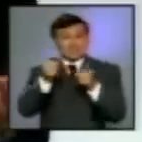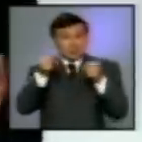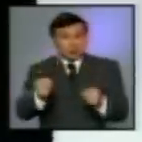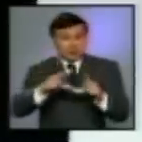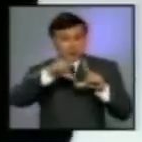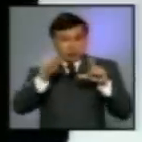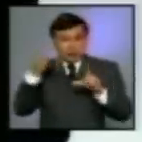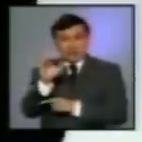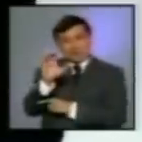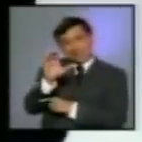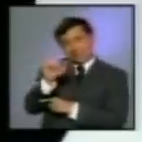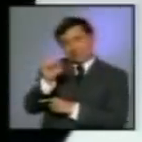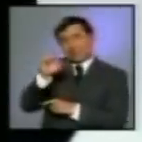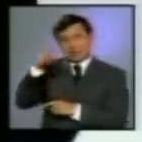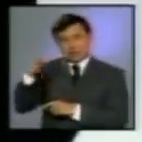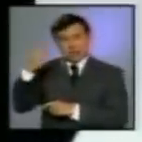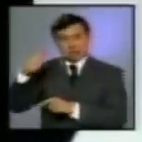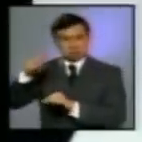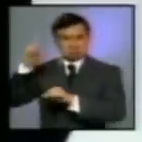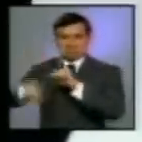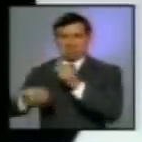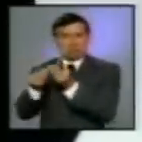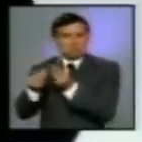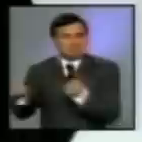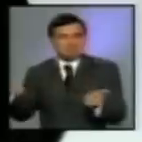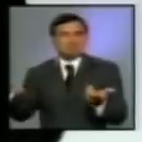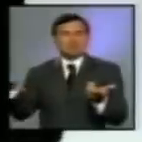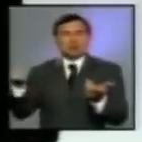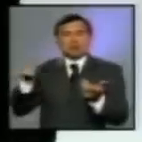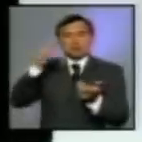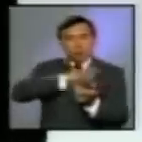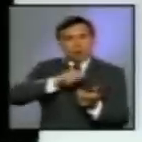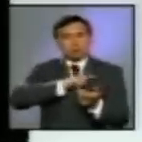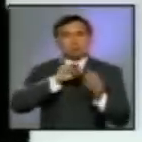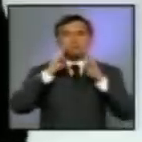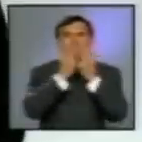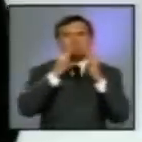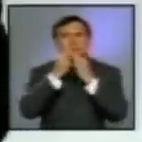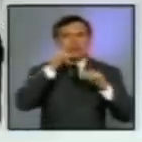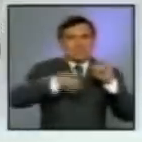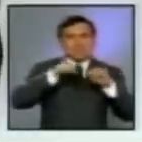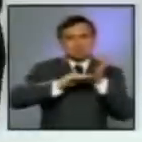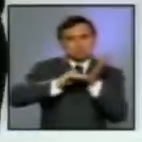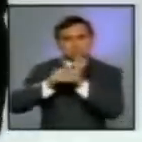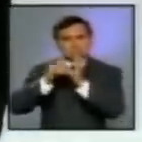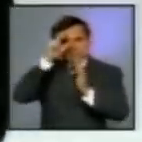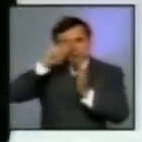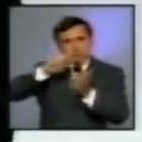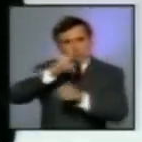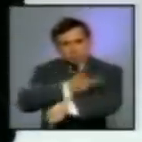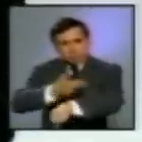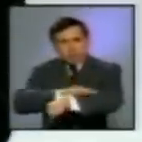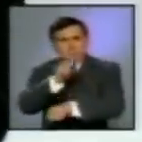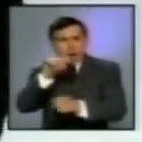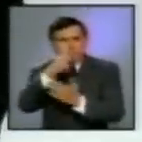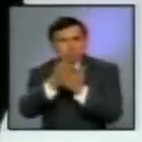abandonaron muchísimo, notablemente, los temas de inteligencia para combatir a la delincuencia. Y me parece que ese es un error